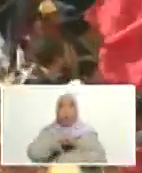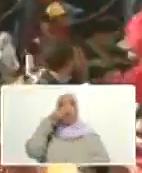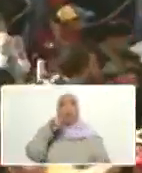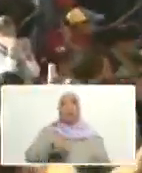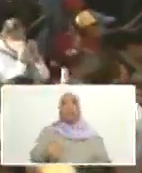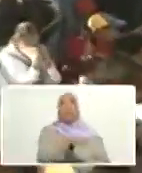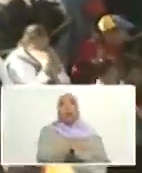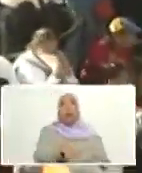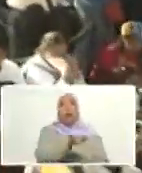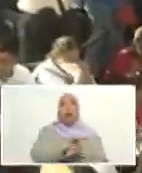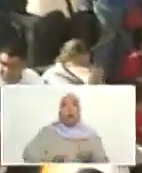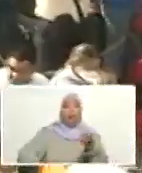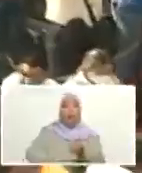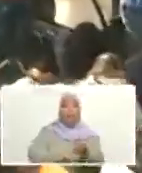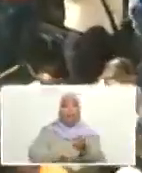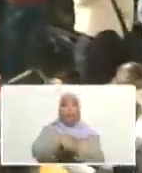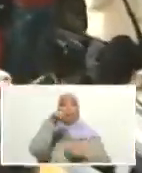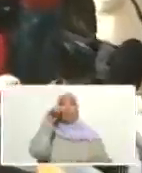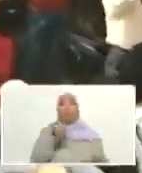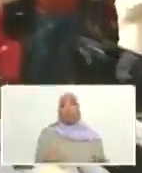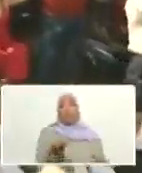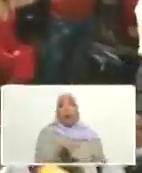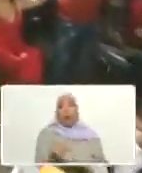poder popular.